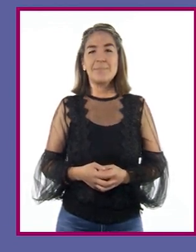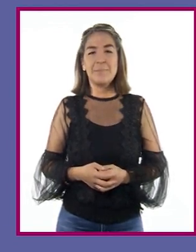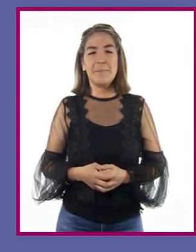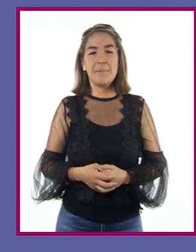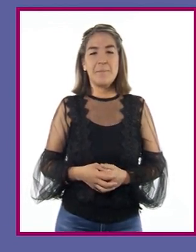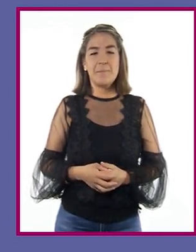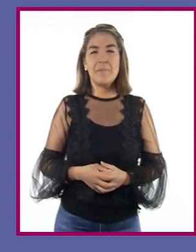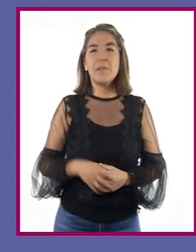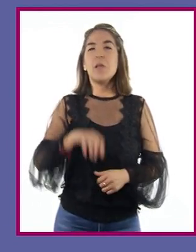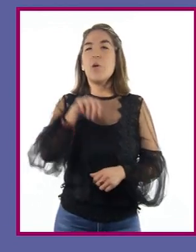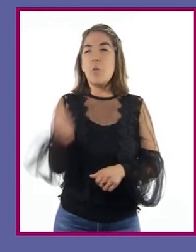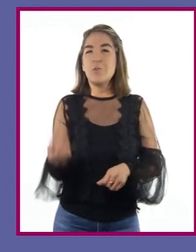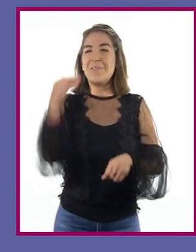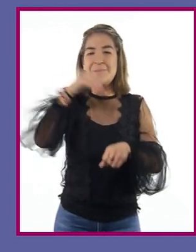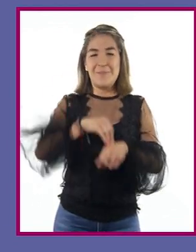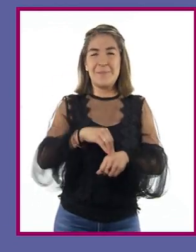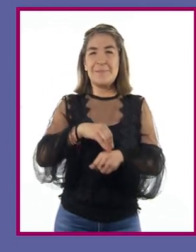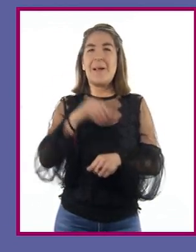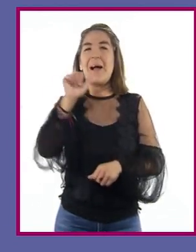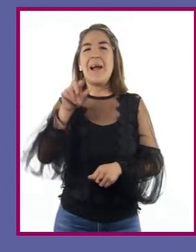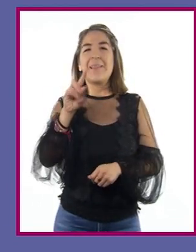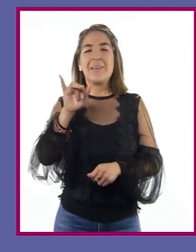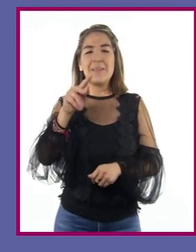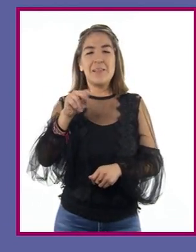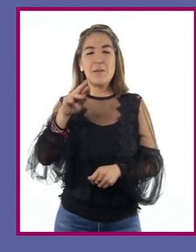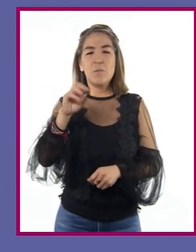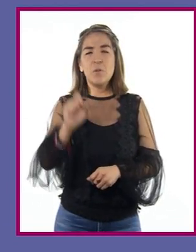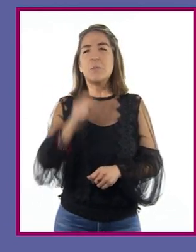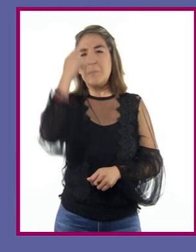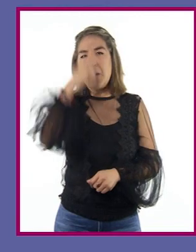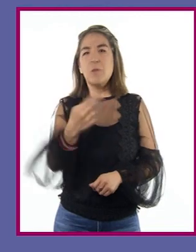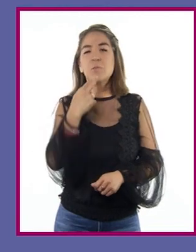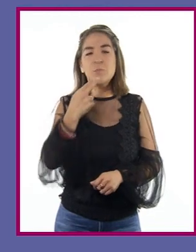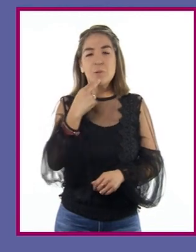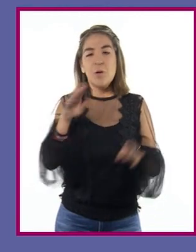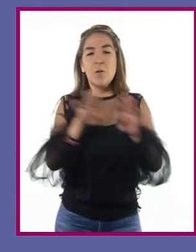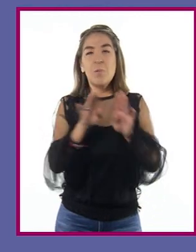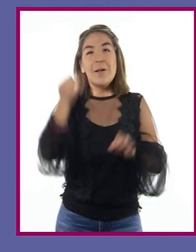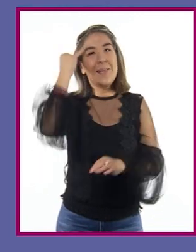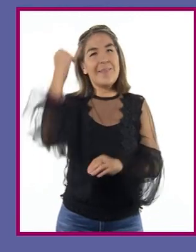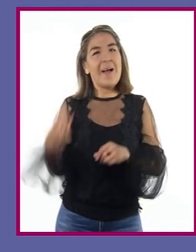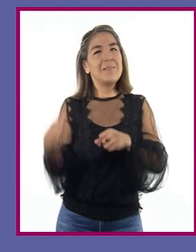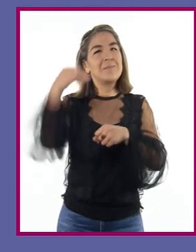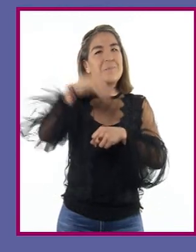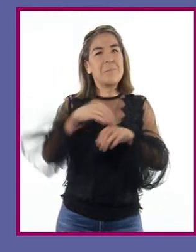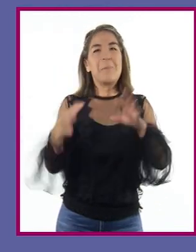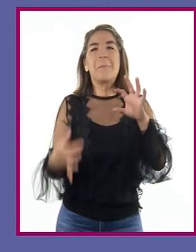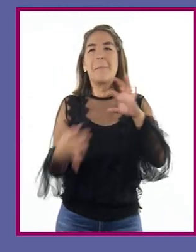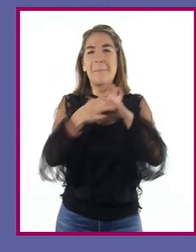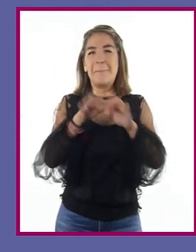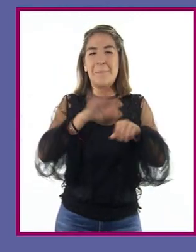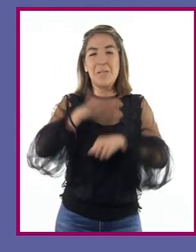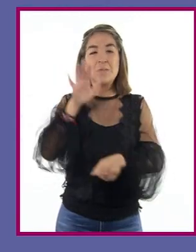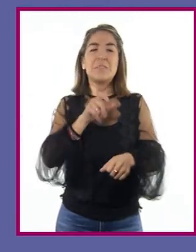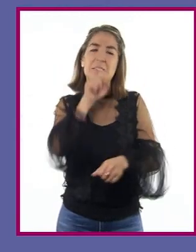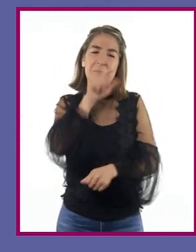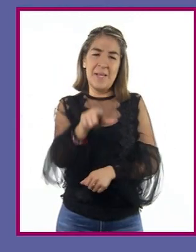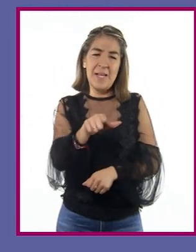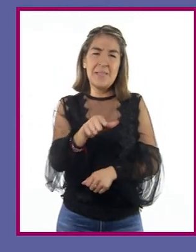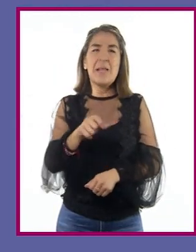Los nexos de adición o aditivos, los cuales se usan para añadir ideas. Algunos ejemplos son